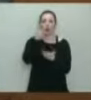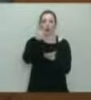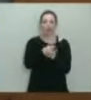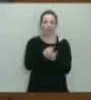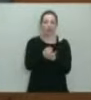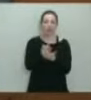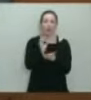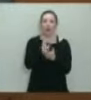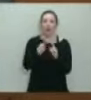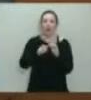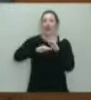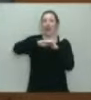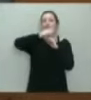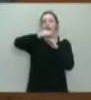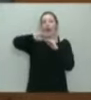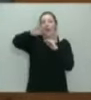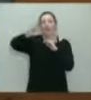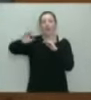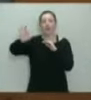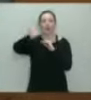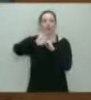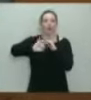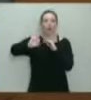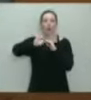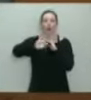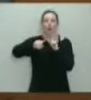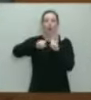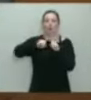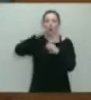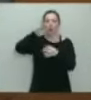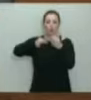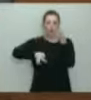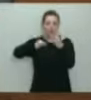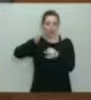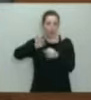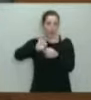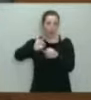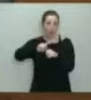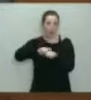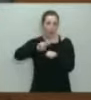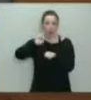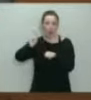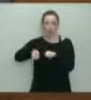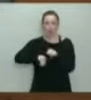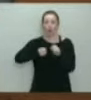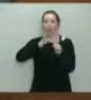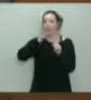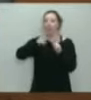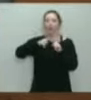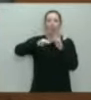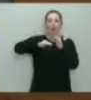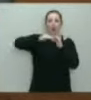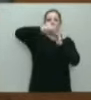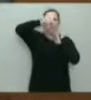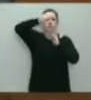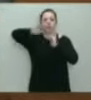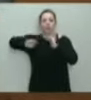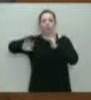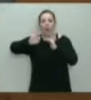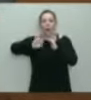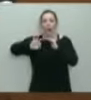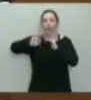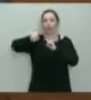las geográficas como las de carácter jurídico o de otro tipo, por la existencia de fuertes desniveles, barreras